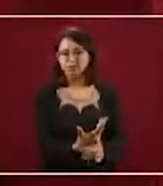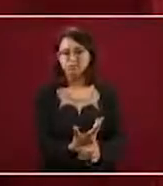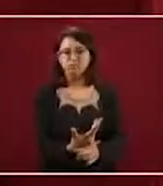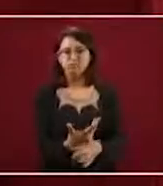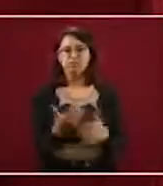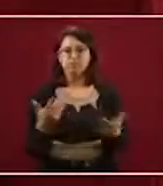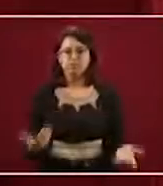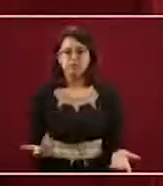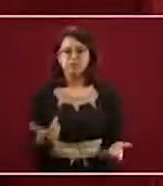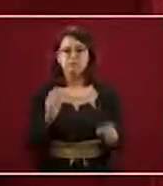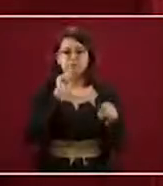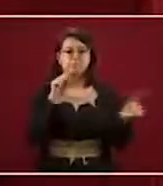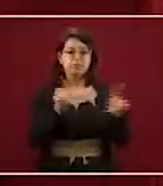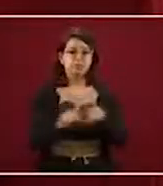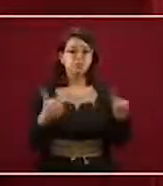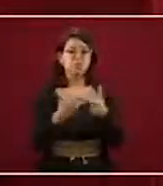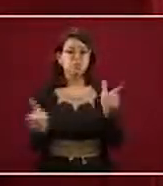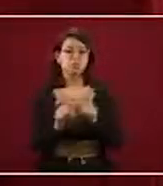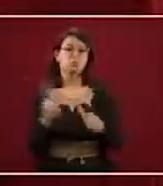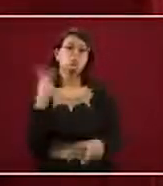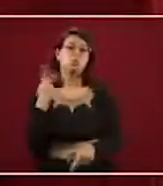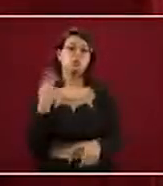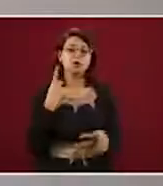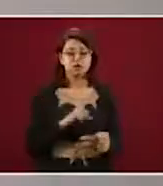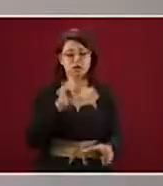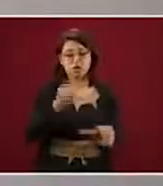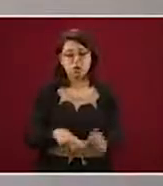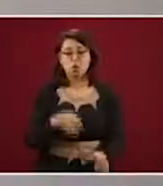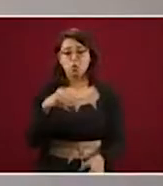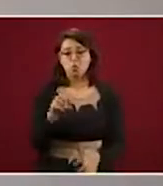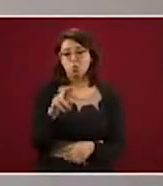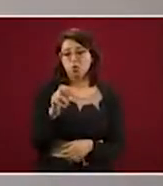militantes de Morena. O sea,